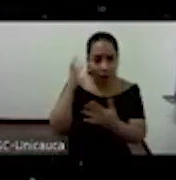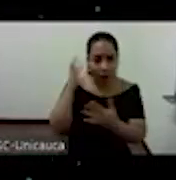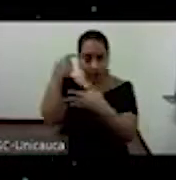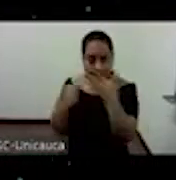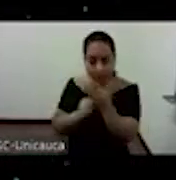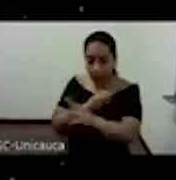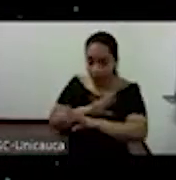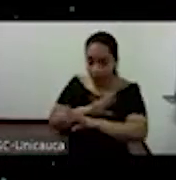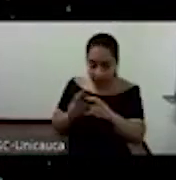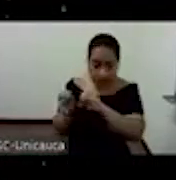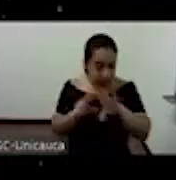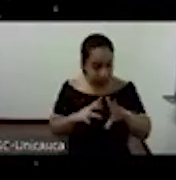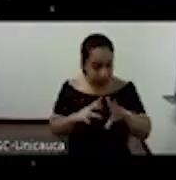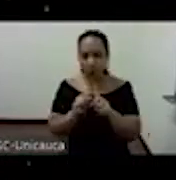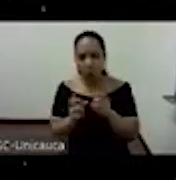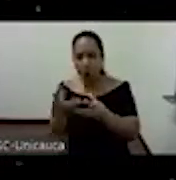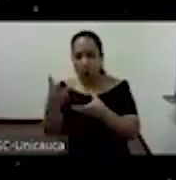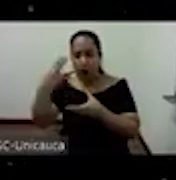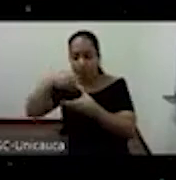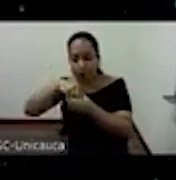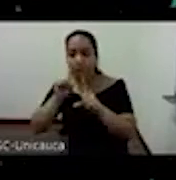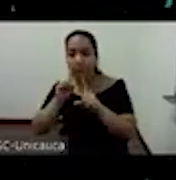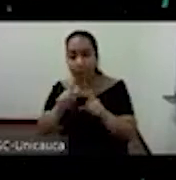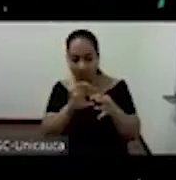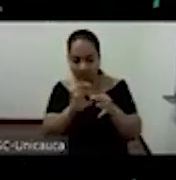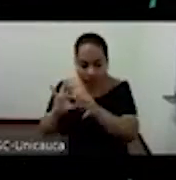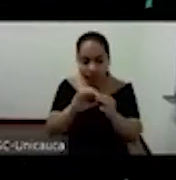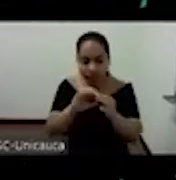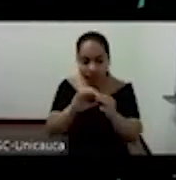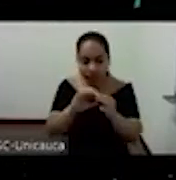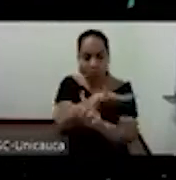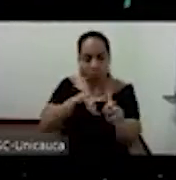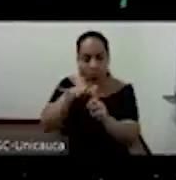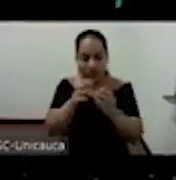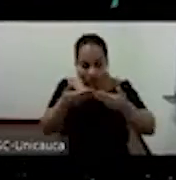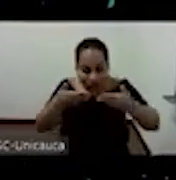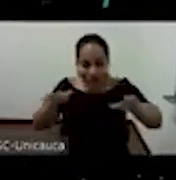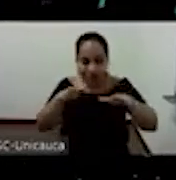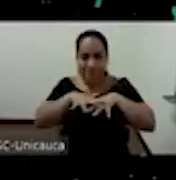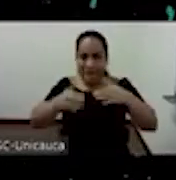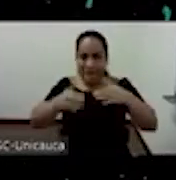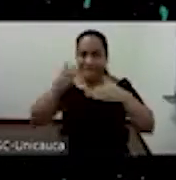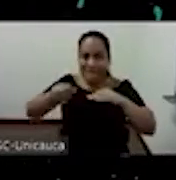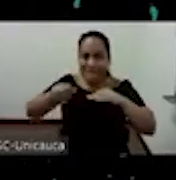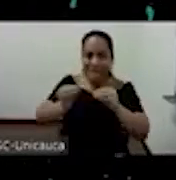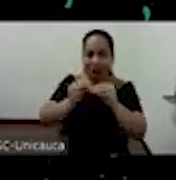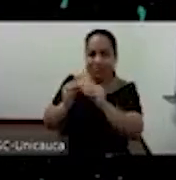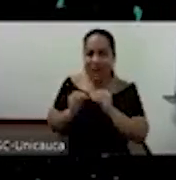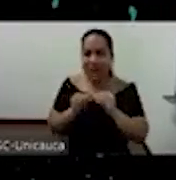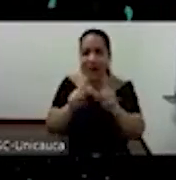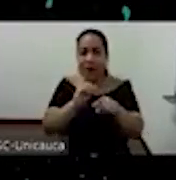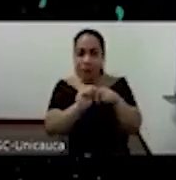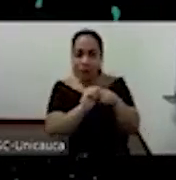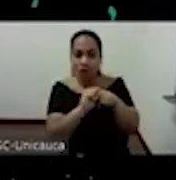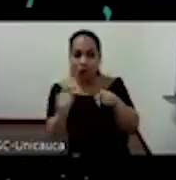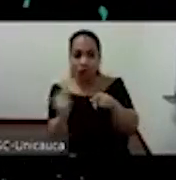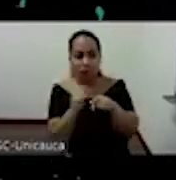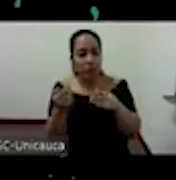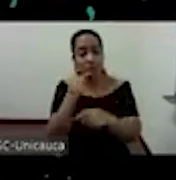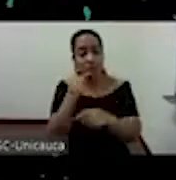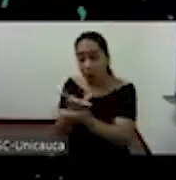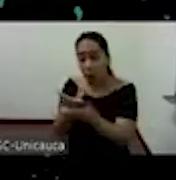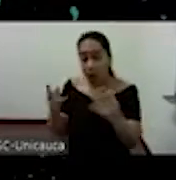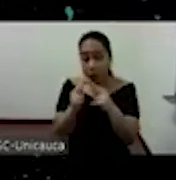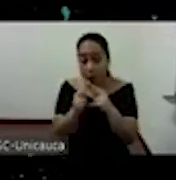sino que significa incluirla dentro de un panorama más amplio, un ejercicio más allá de lo que se conoce,